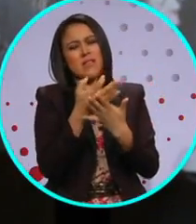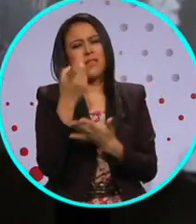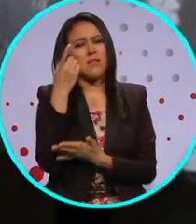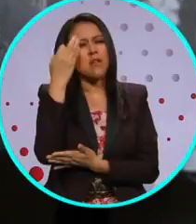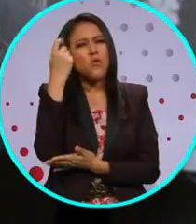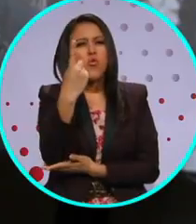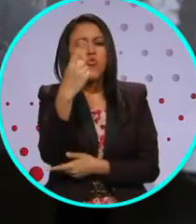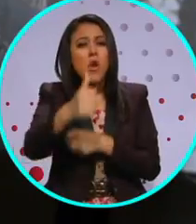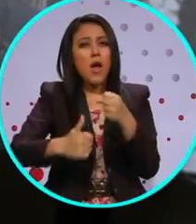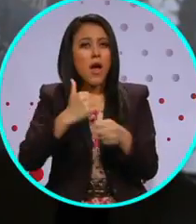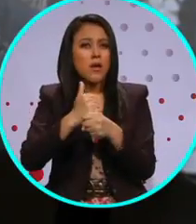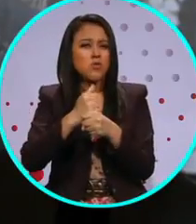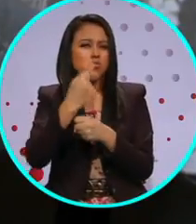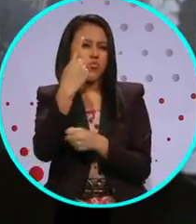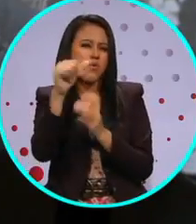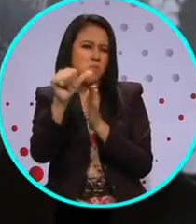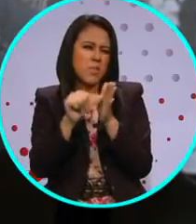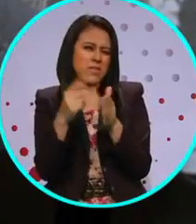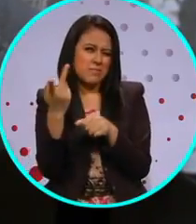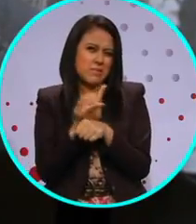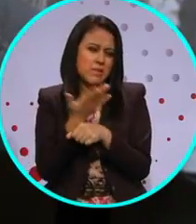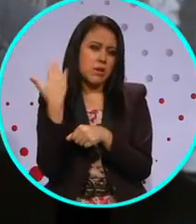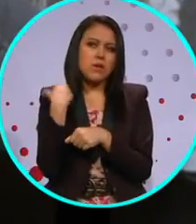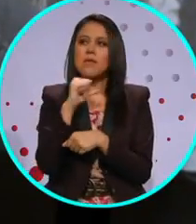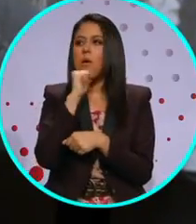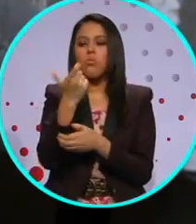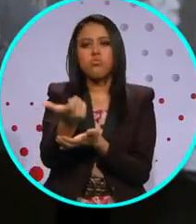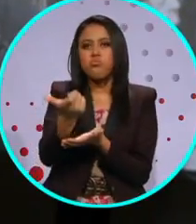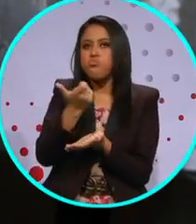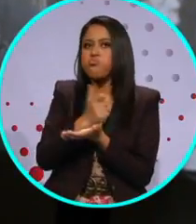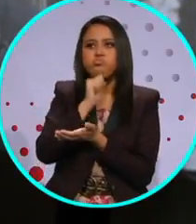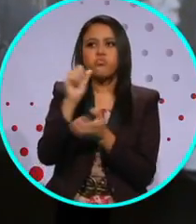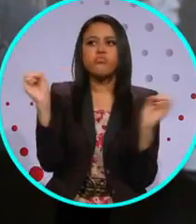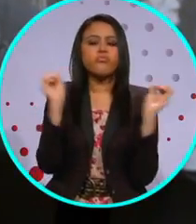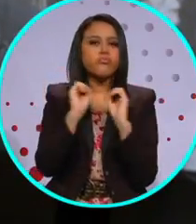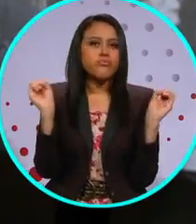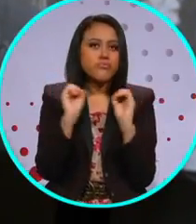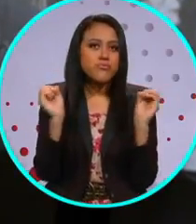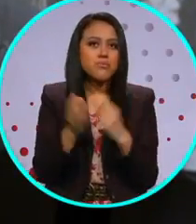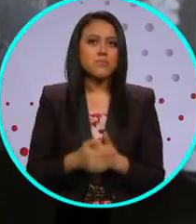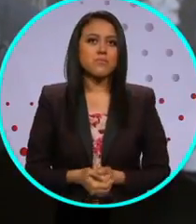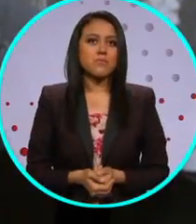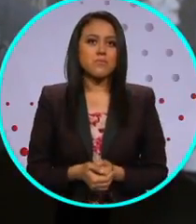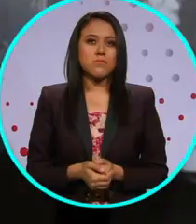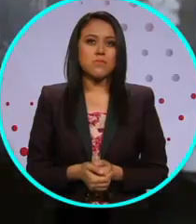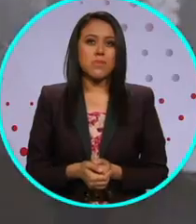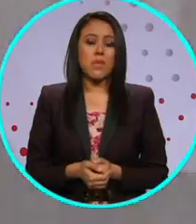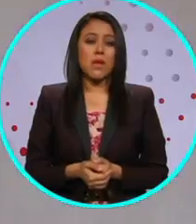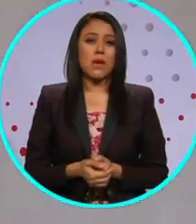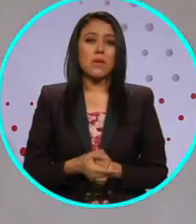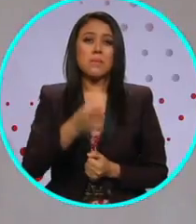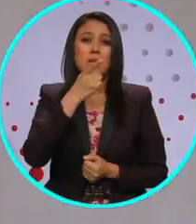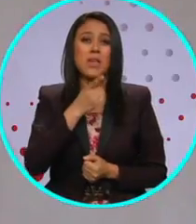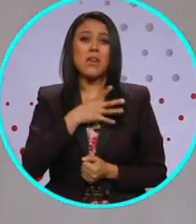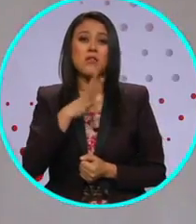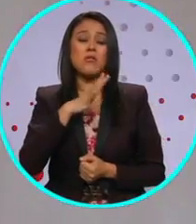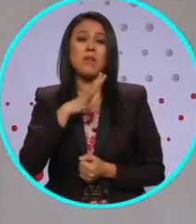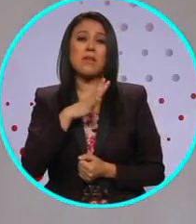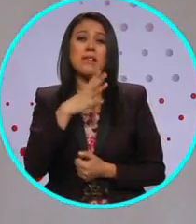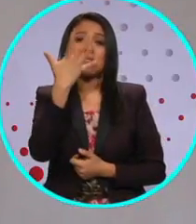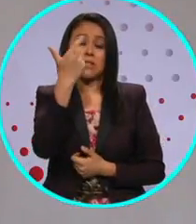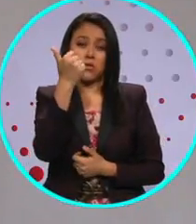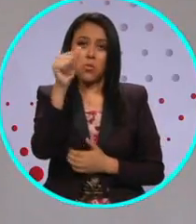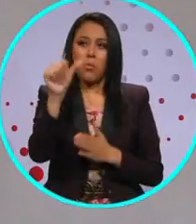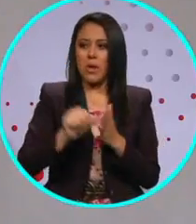un año y meses que no me han pagado nada. Entonces también me salieron con que yo tengo 5 mensualidades